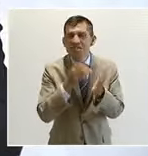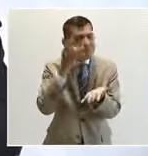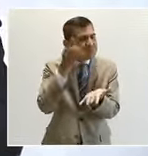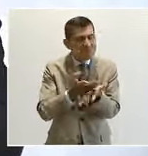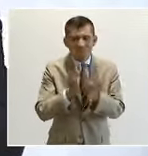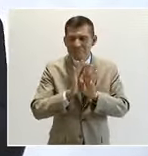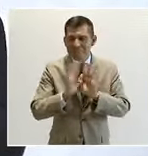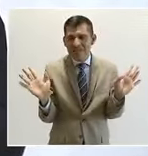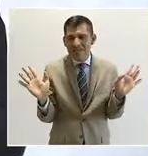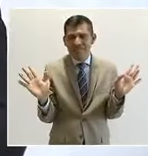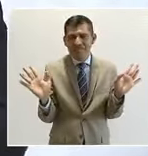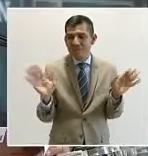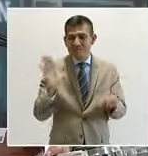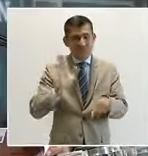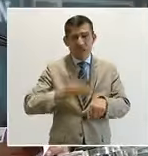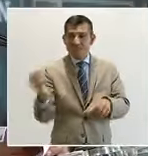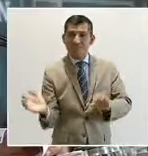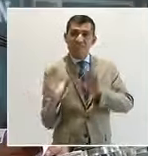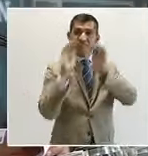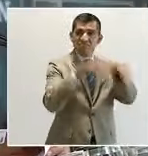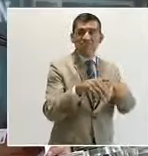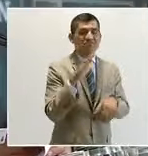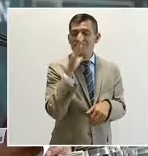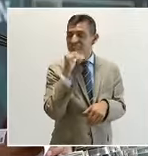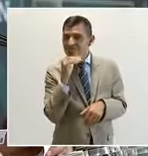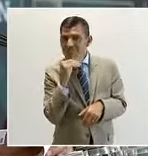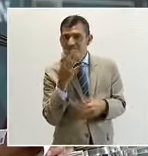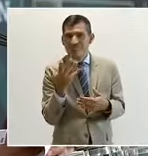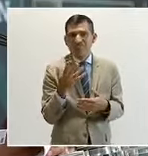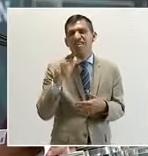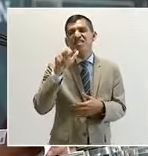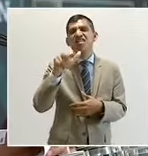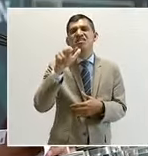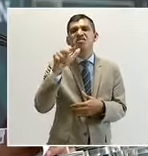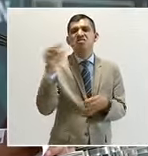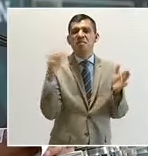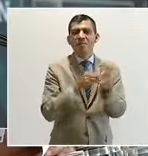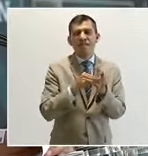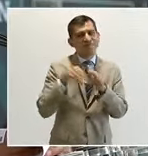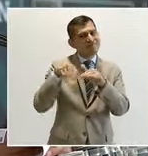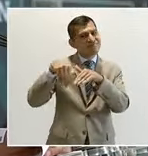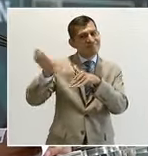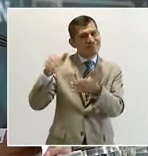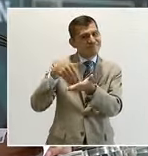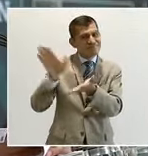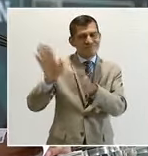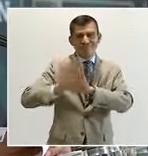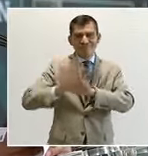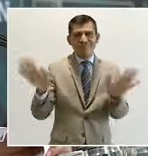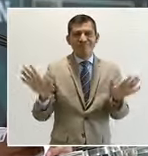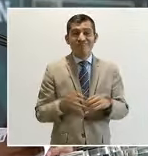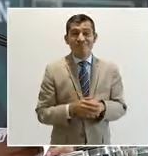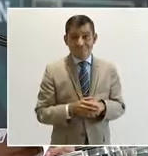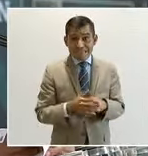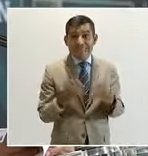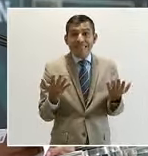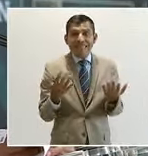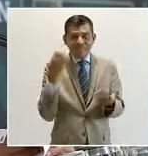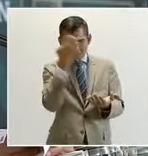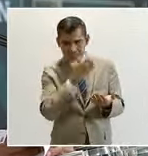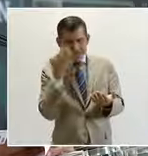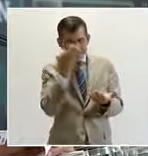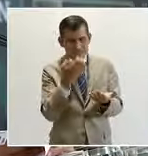no tenemos posibilidad de más tenemos que rechazar a 18.000 Entonces presentaban el examen